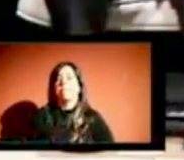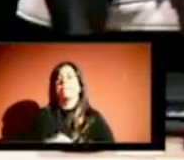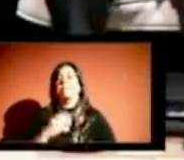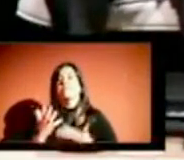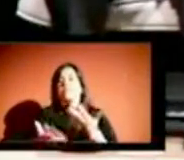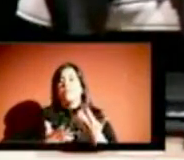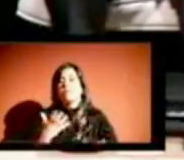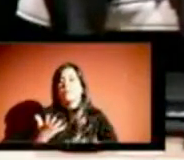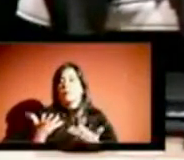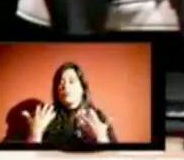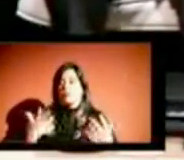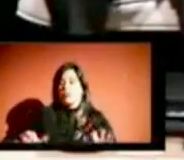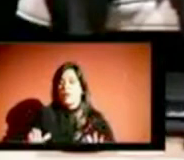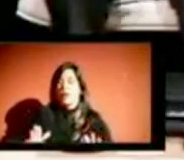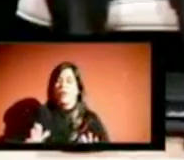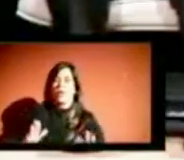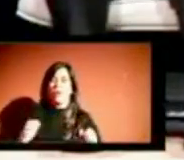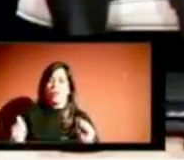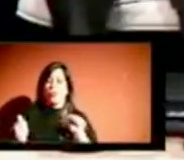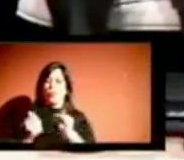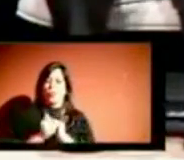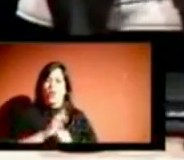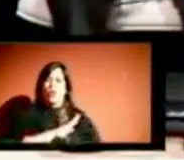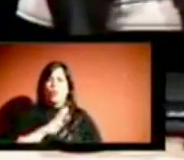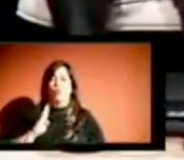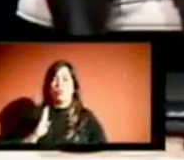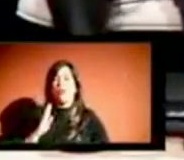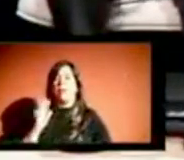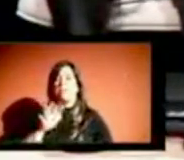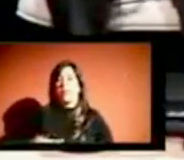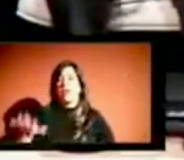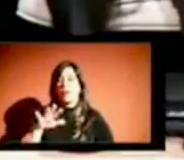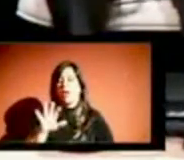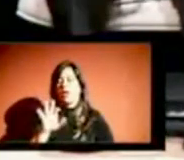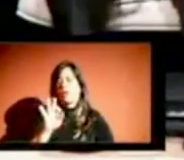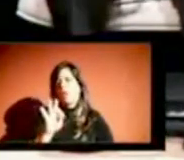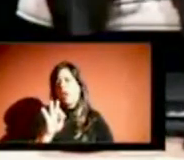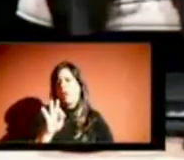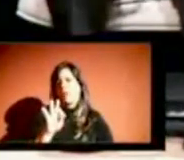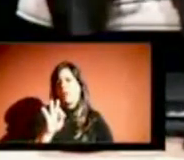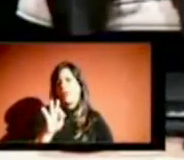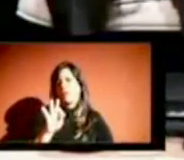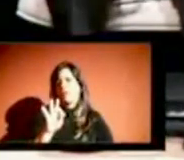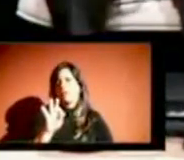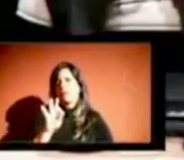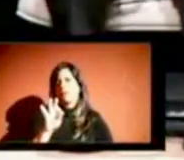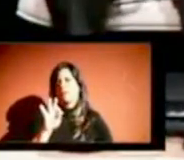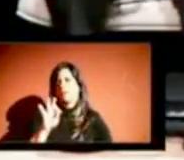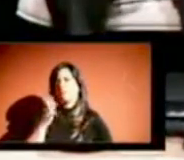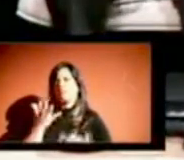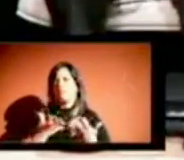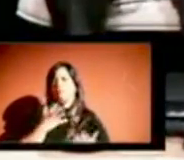Como lo dejó el Ejecutivo con la Junta, es que iba a haber una cantidad de alrededor de